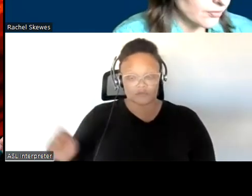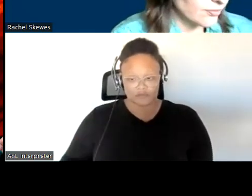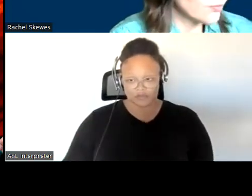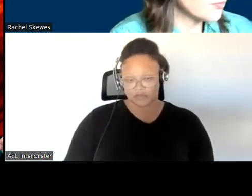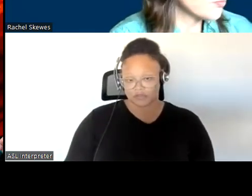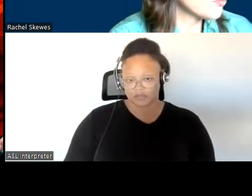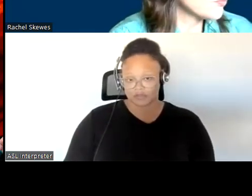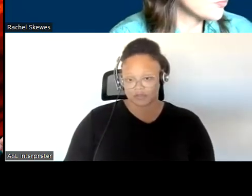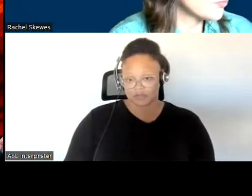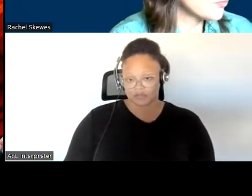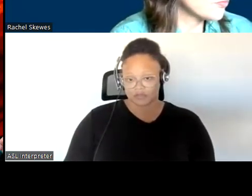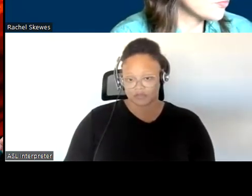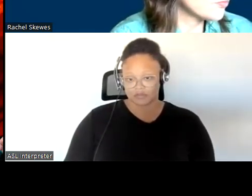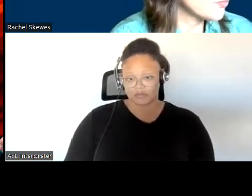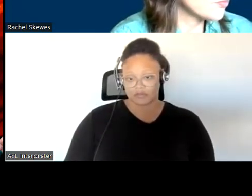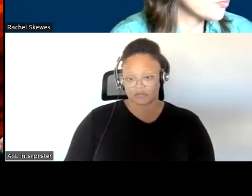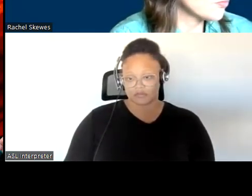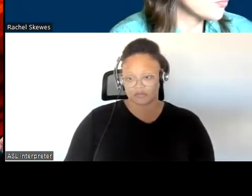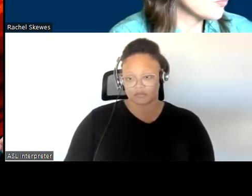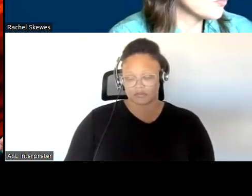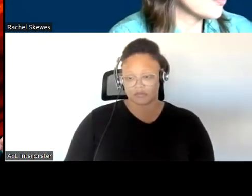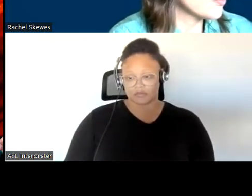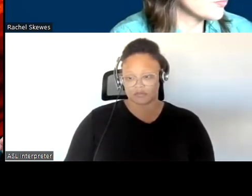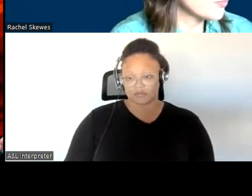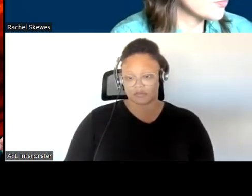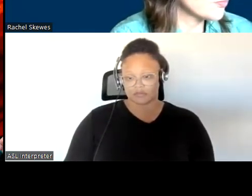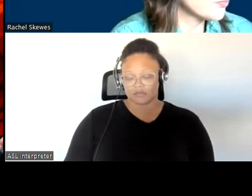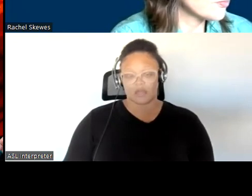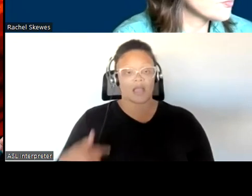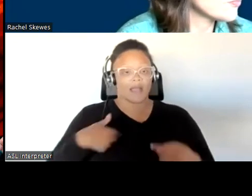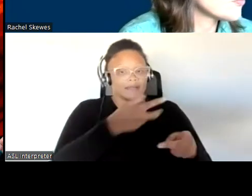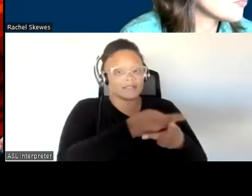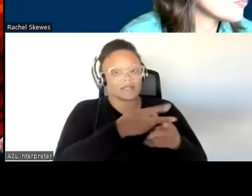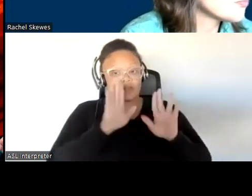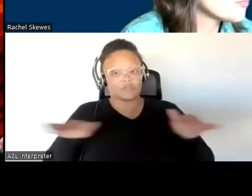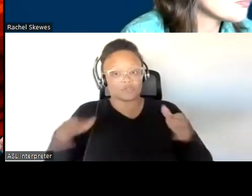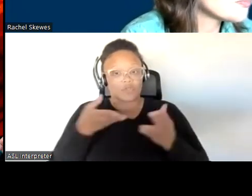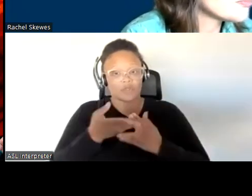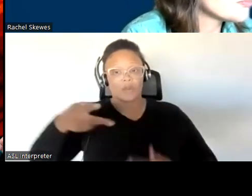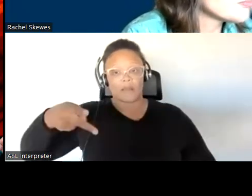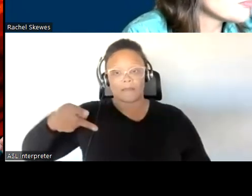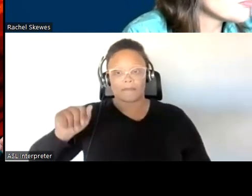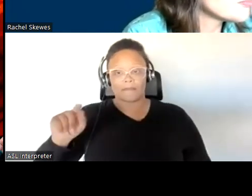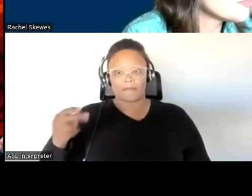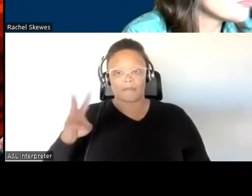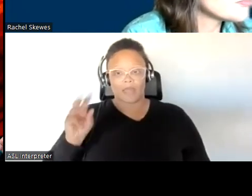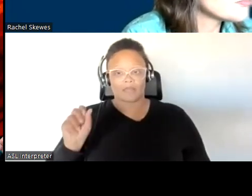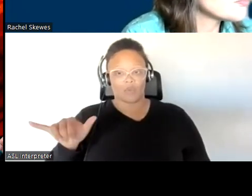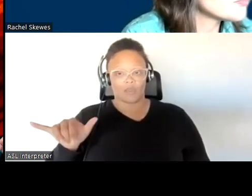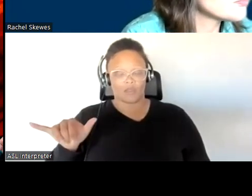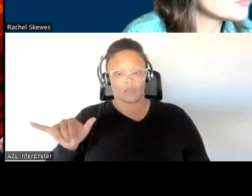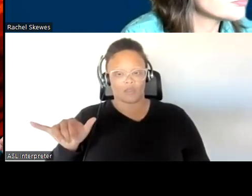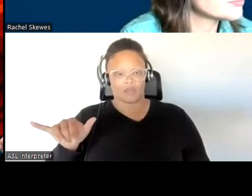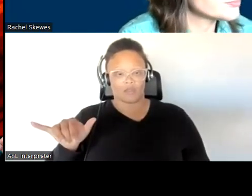programa del Pathway. No sé si Pathways, es. sí. Ajá. Pues ellos yo los cuido y aparte recibo